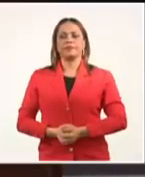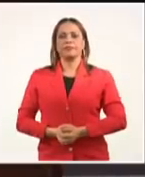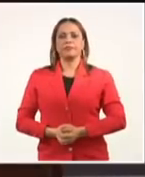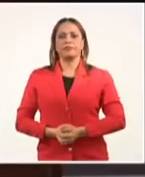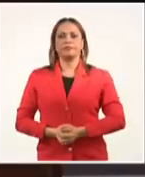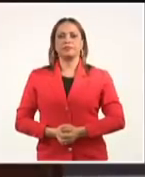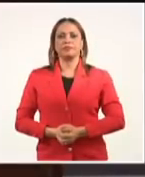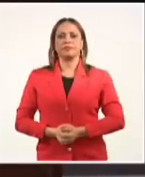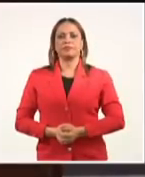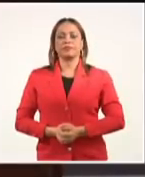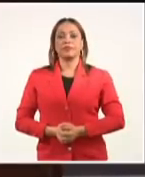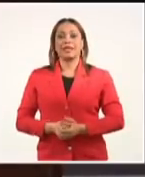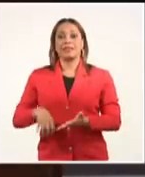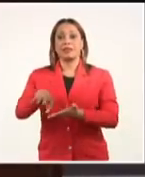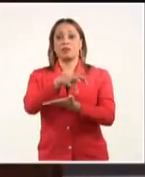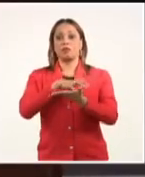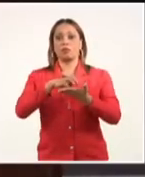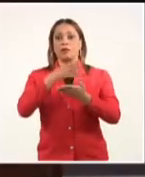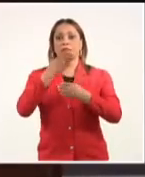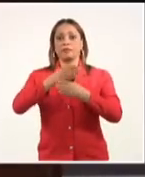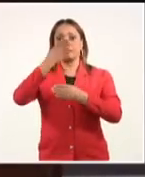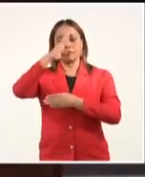heroica Santiago de Cuba,